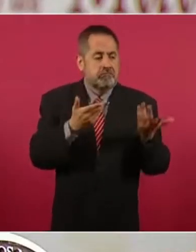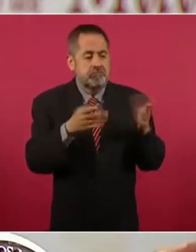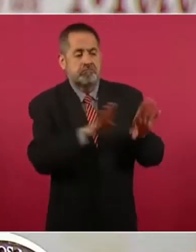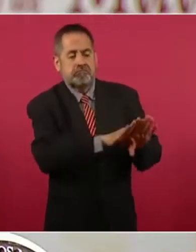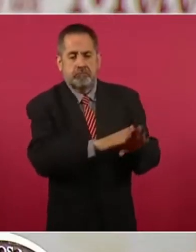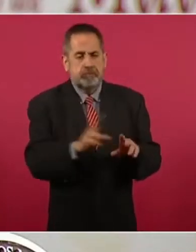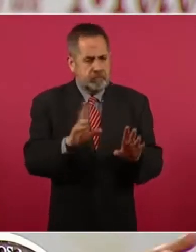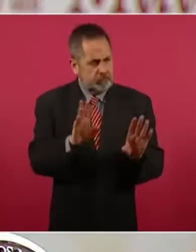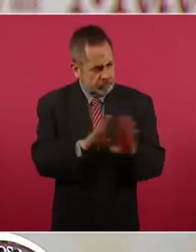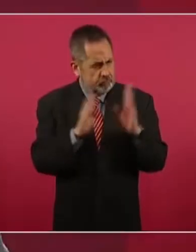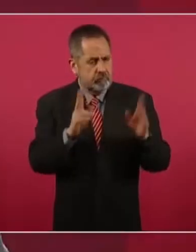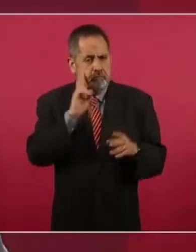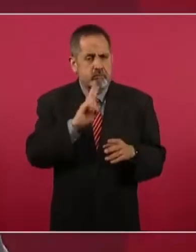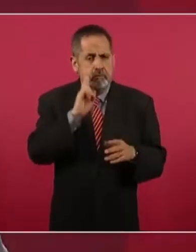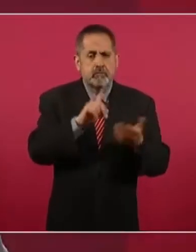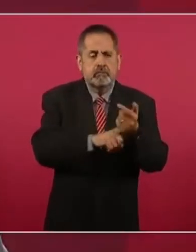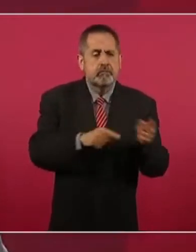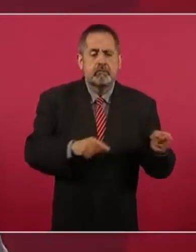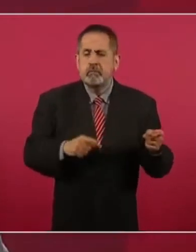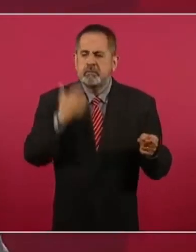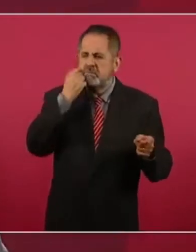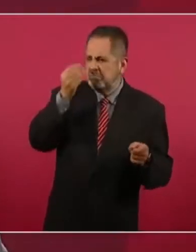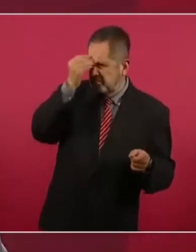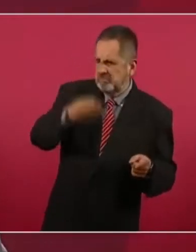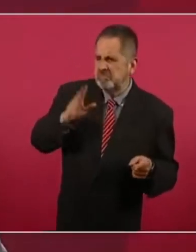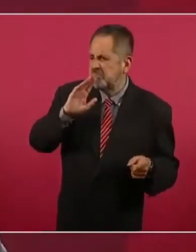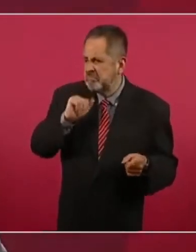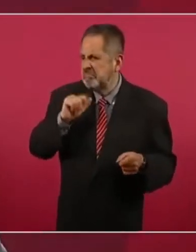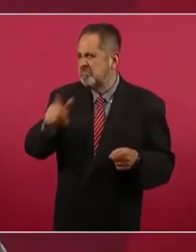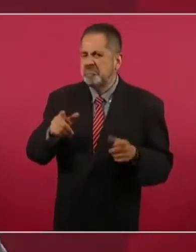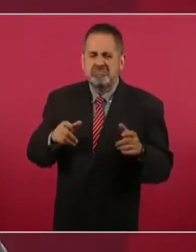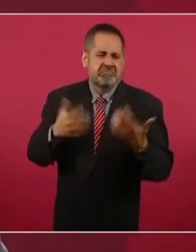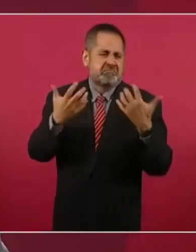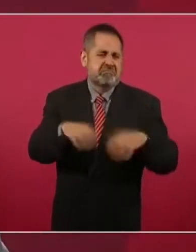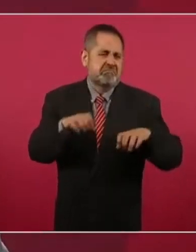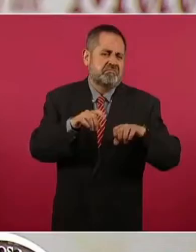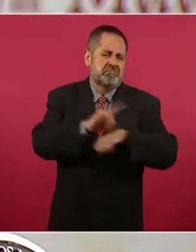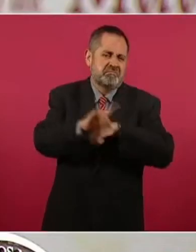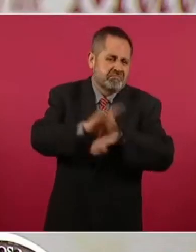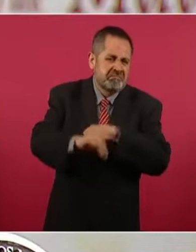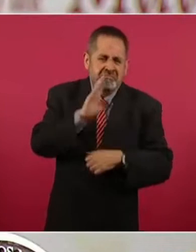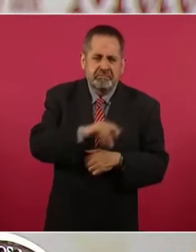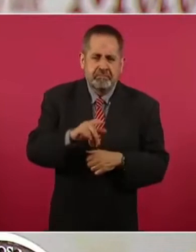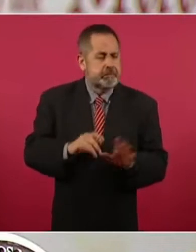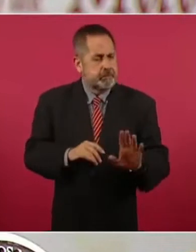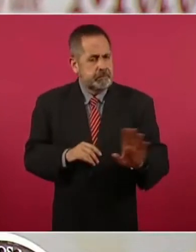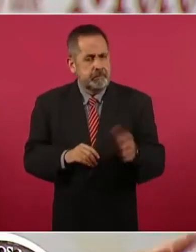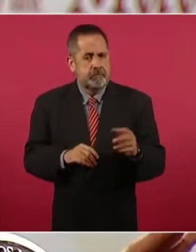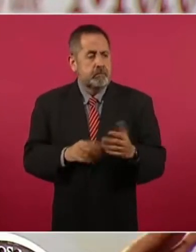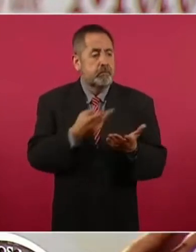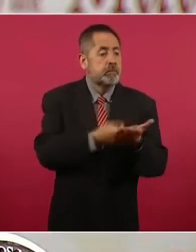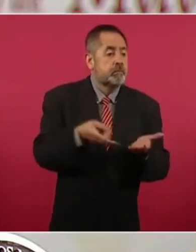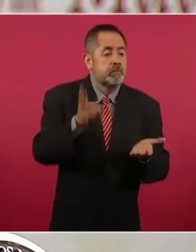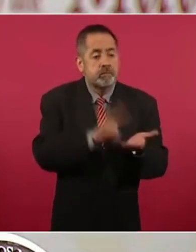puerta y cualquier resquicio a la mala utilización de estas empresas, y también que no hubiera un doble